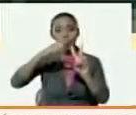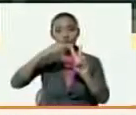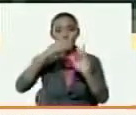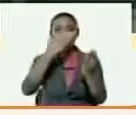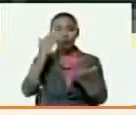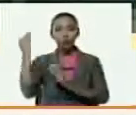noticia adelante